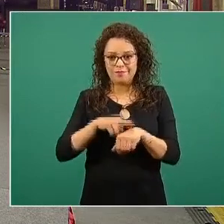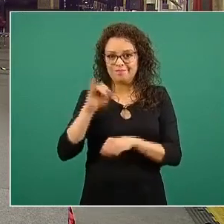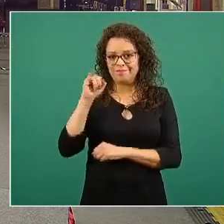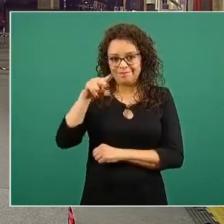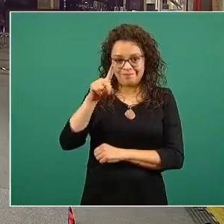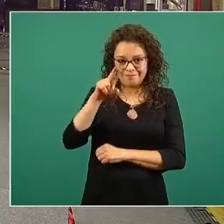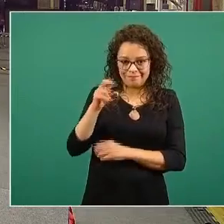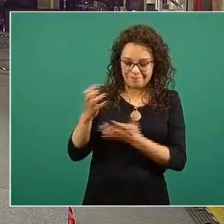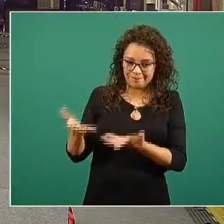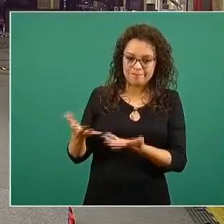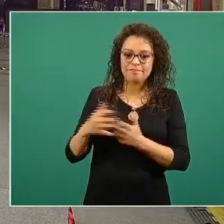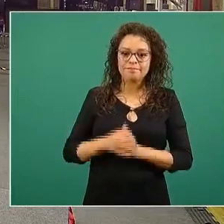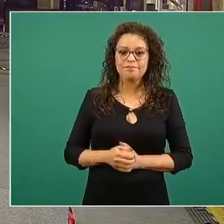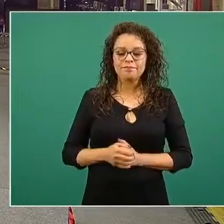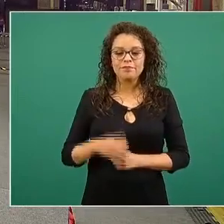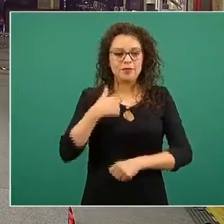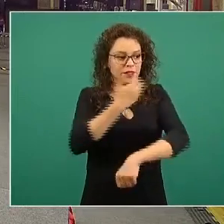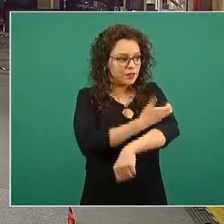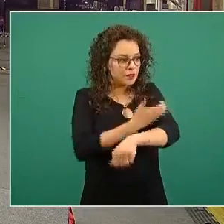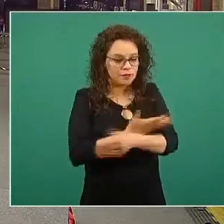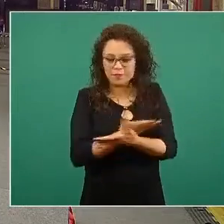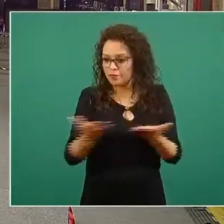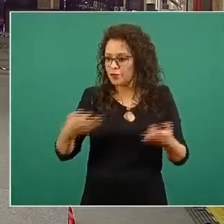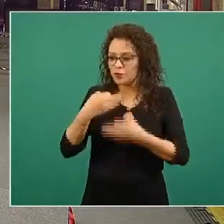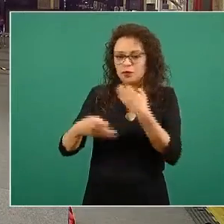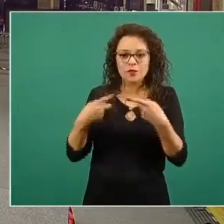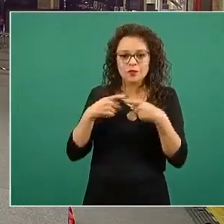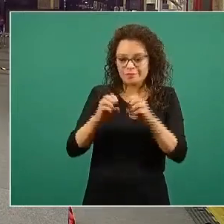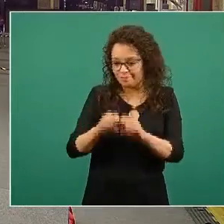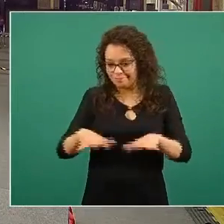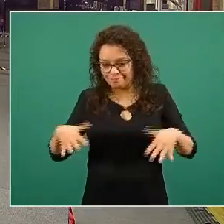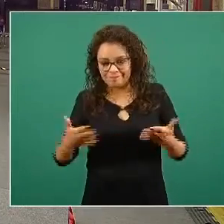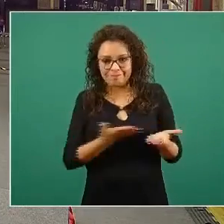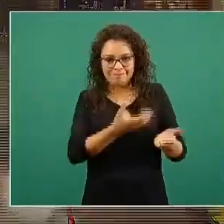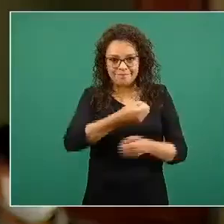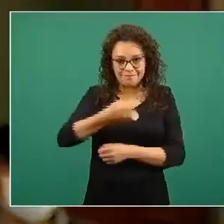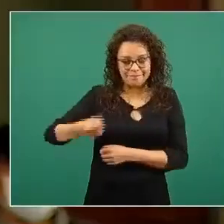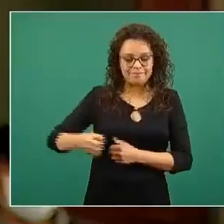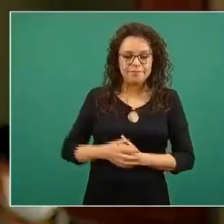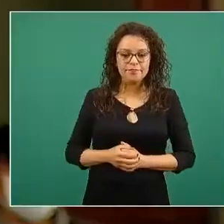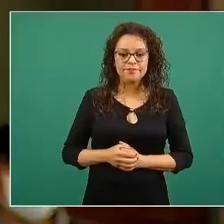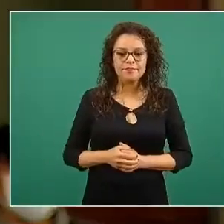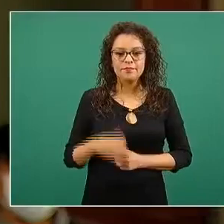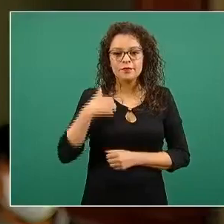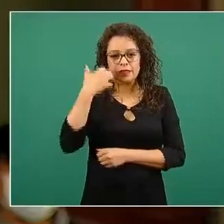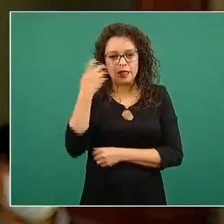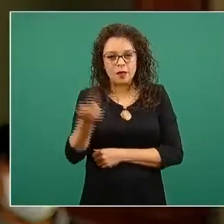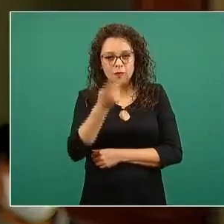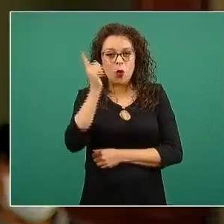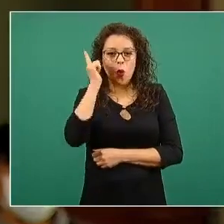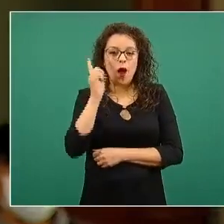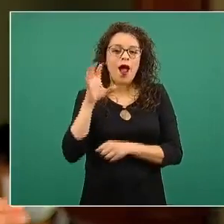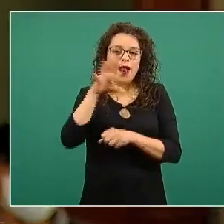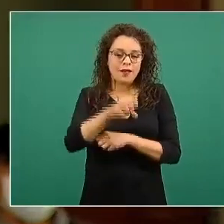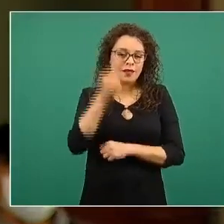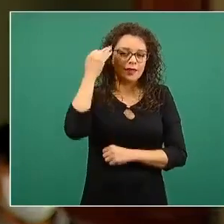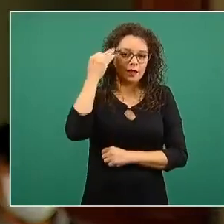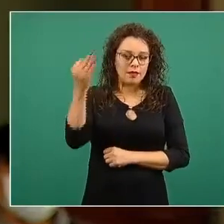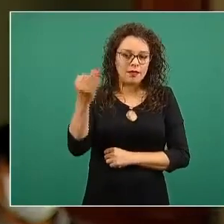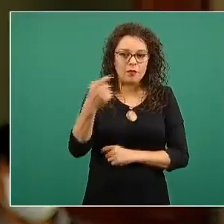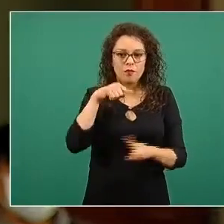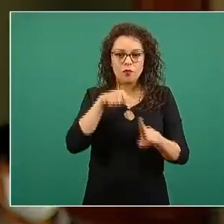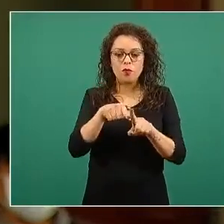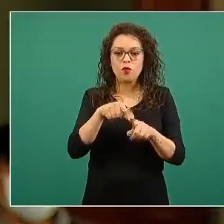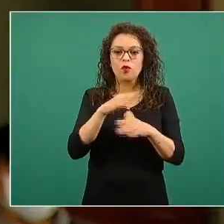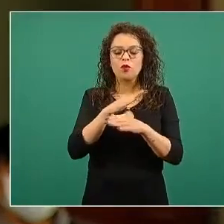audiencia. Doctor, un par de preguntas y a ver si da tiempo. En el caso de la inmunidad, bueno, los casos